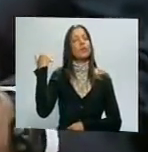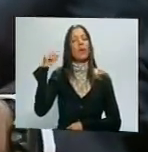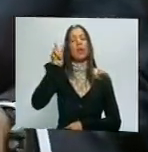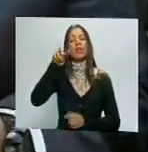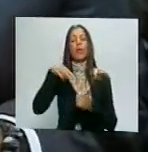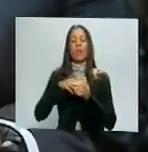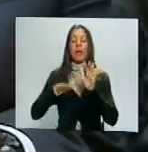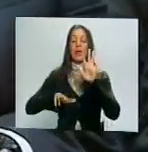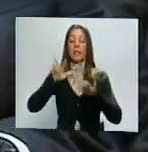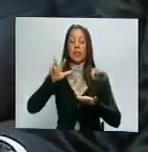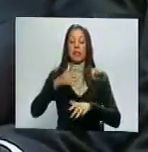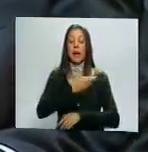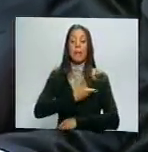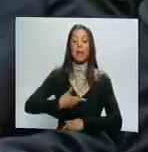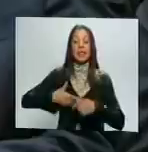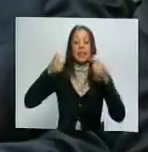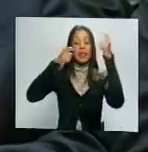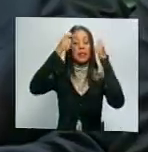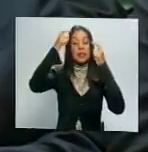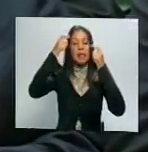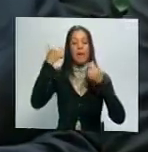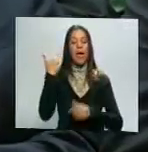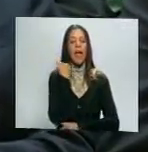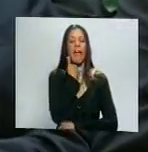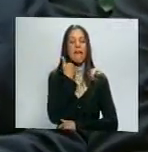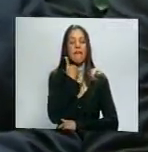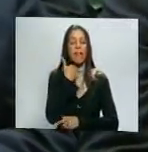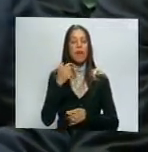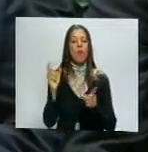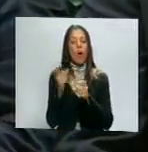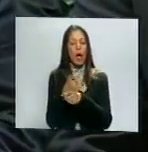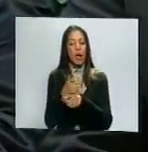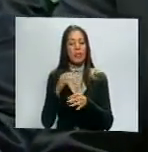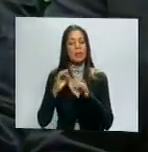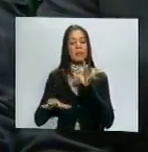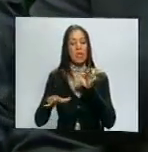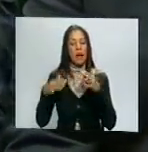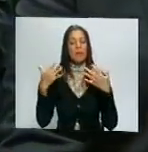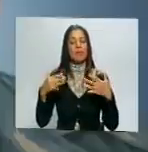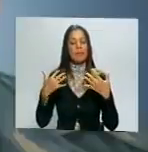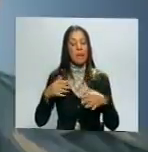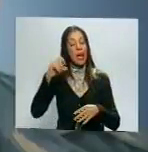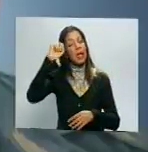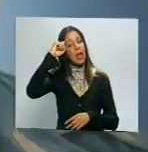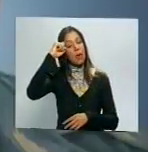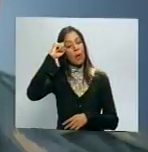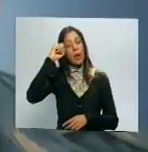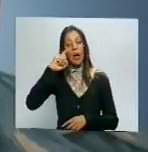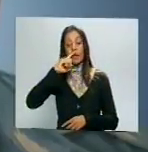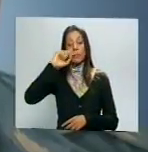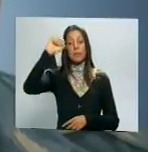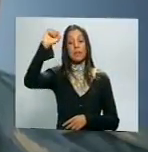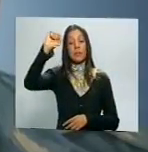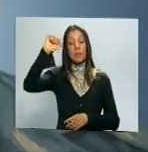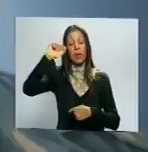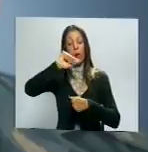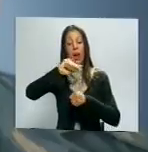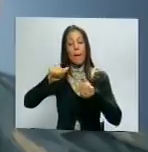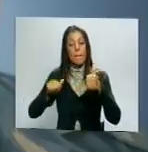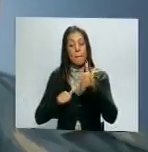Chávez estaba convaleciente, ustedes recuerdan, y Nicolás Maduro era el